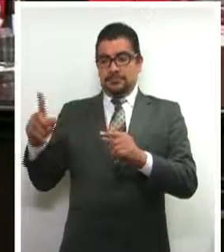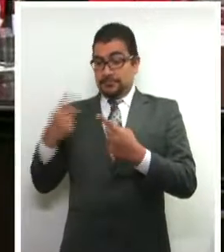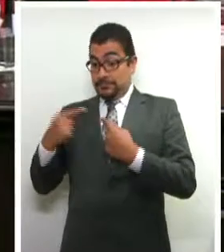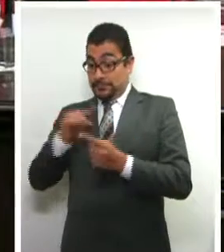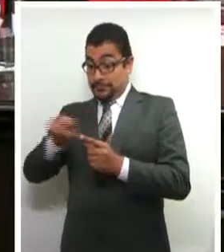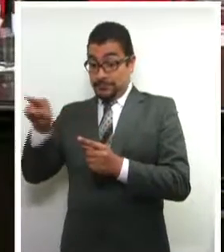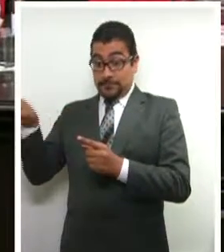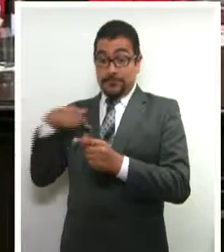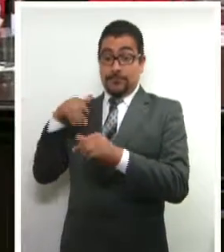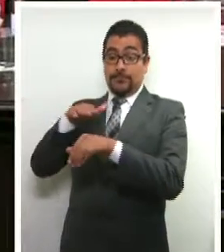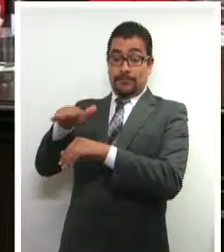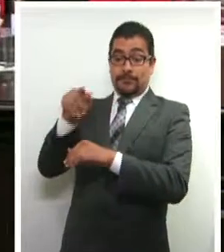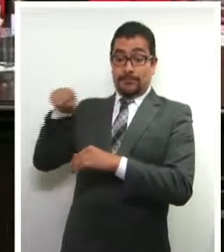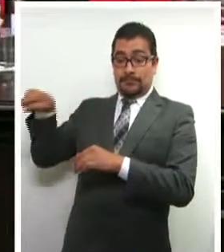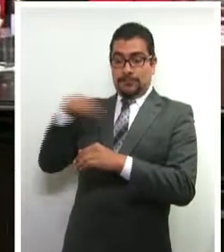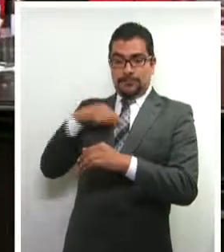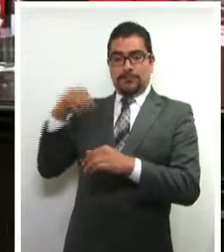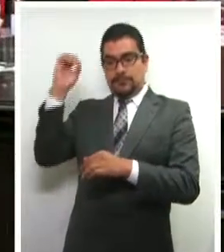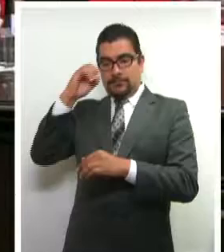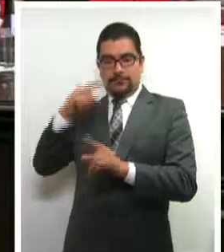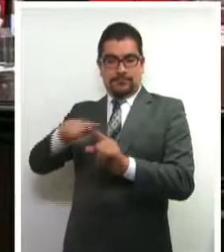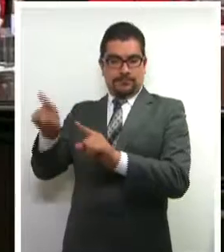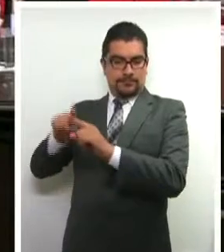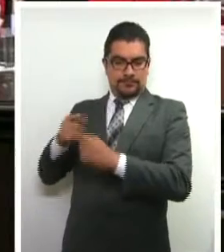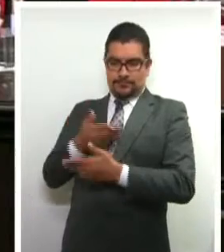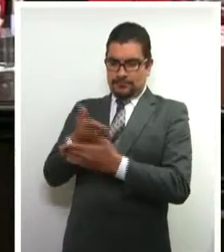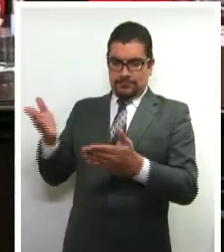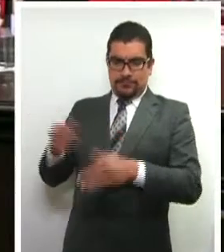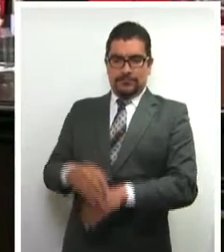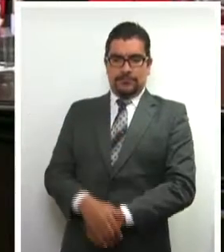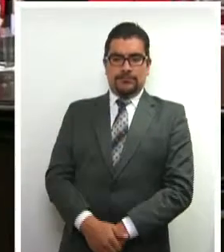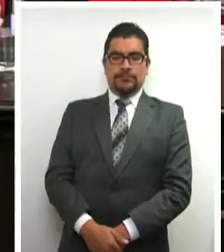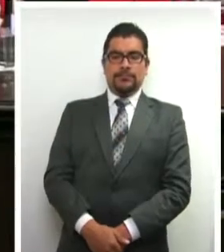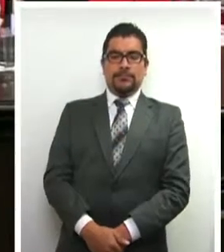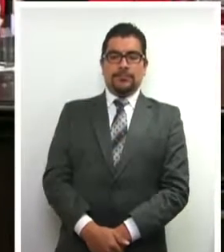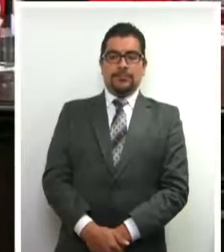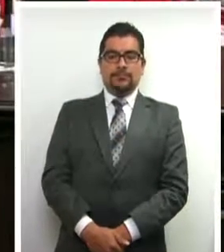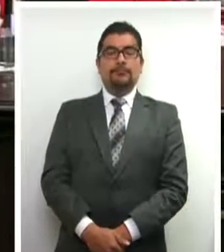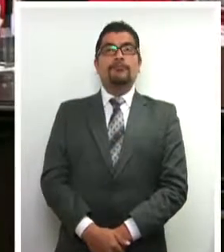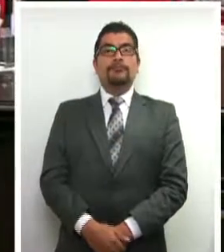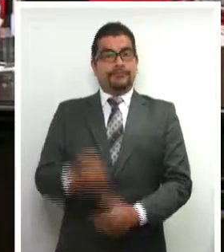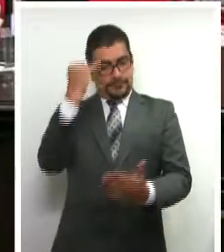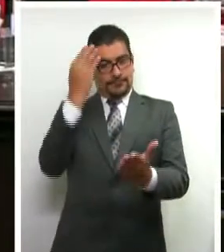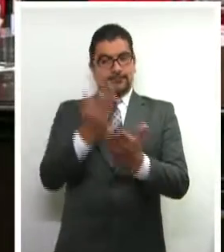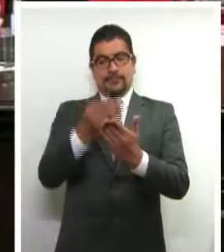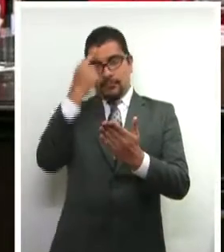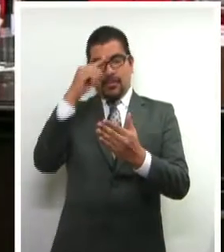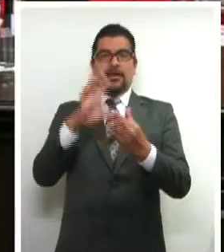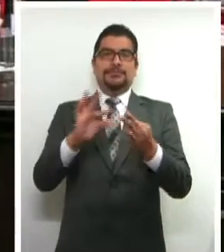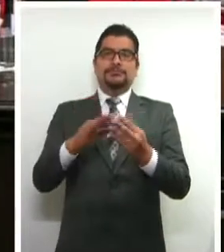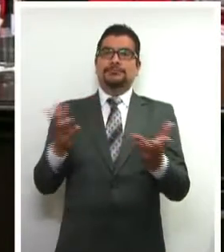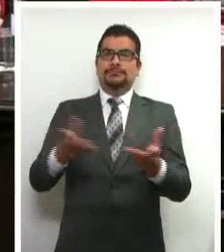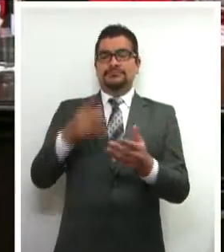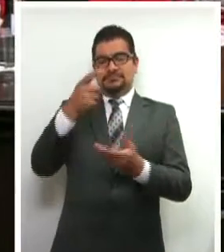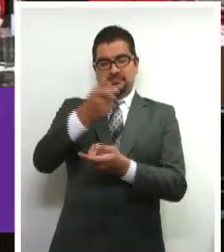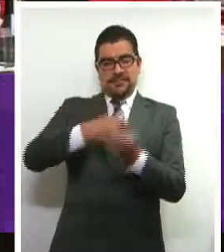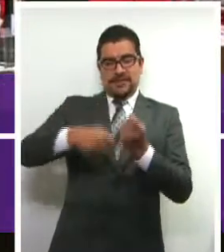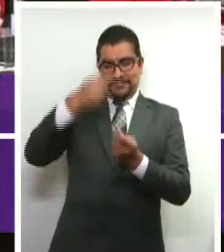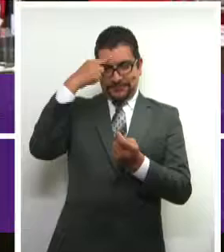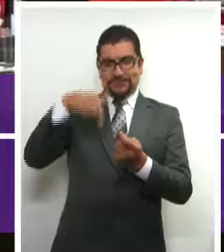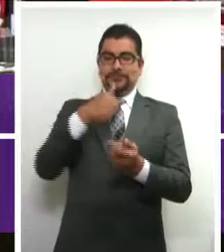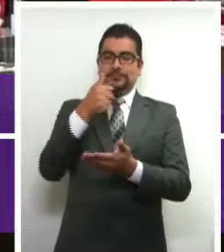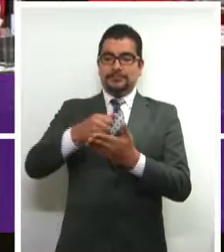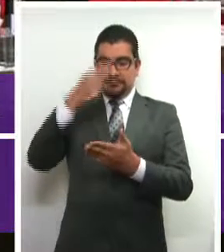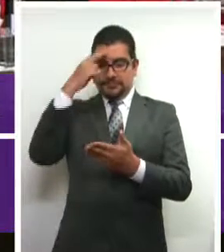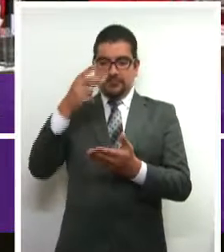integrantes respecto de sus opiniones. La iniciativa en materia de debido ejercicio de los recursos de la Ciudad de